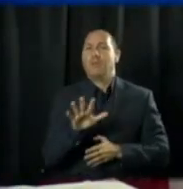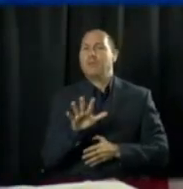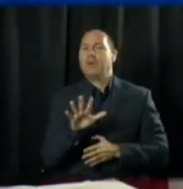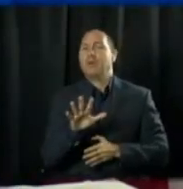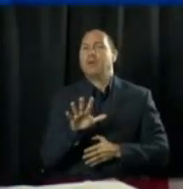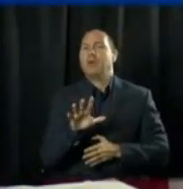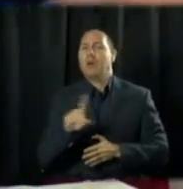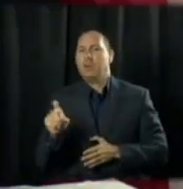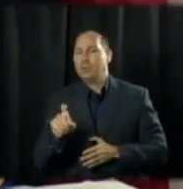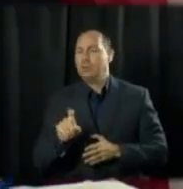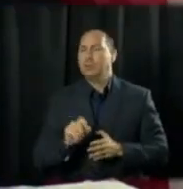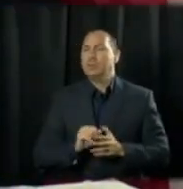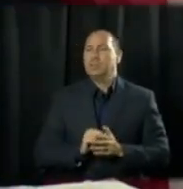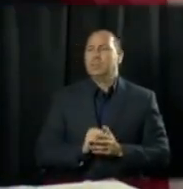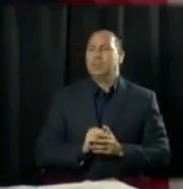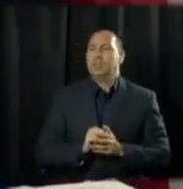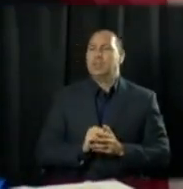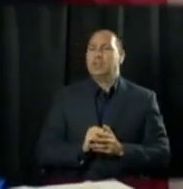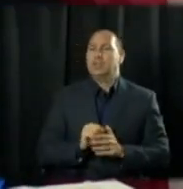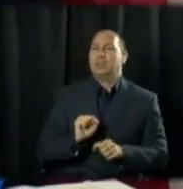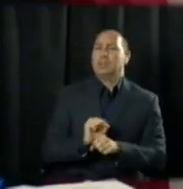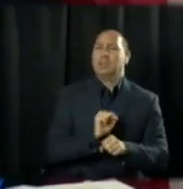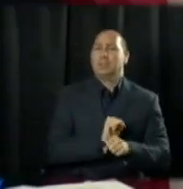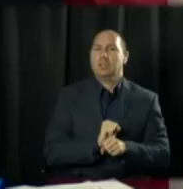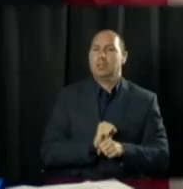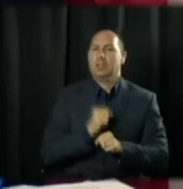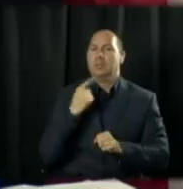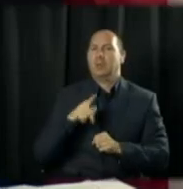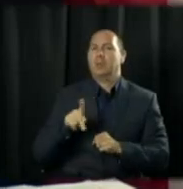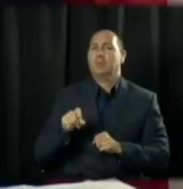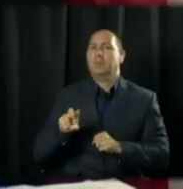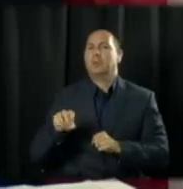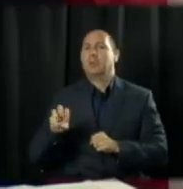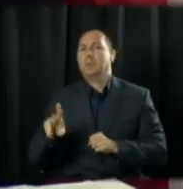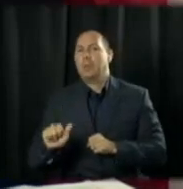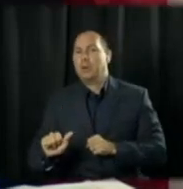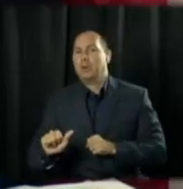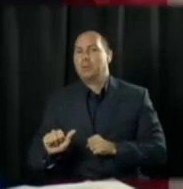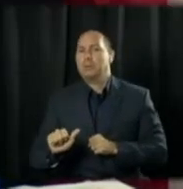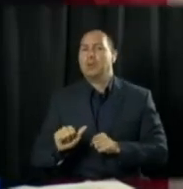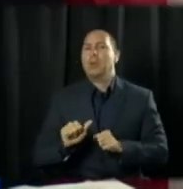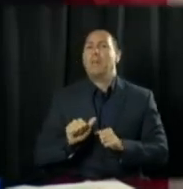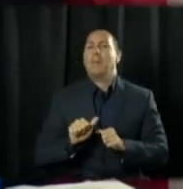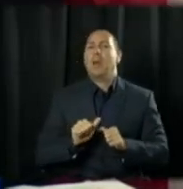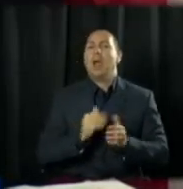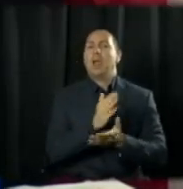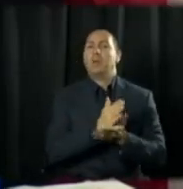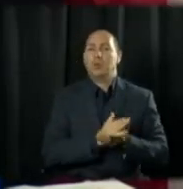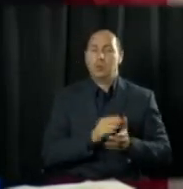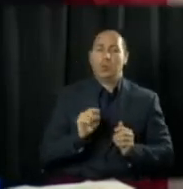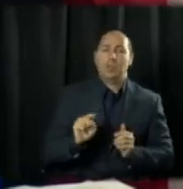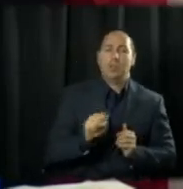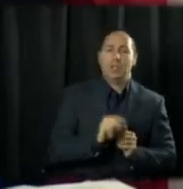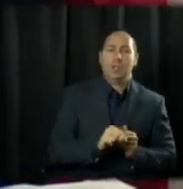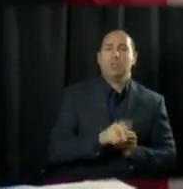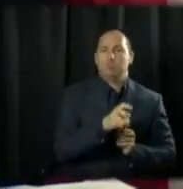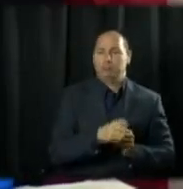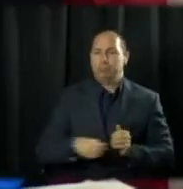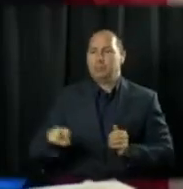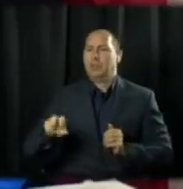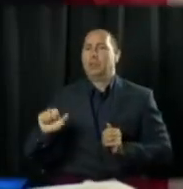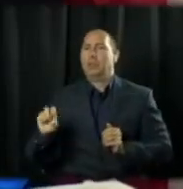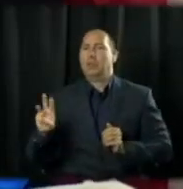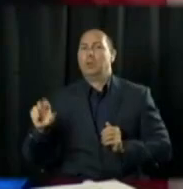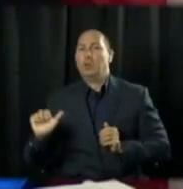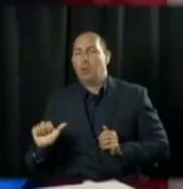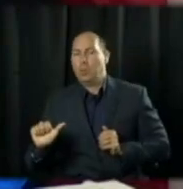4.400 empleados en la parte de distribución de energía eléctrica. Una porción de ellos son parte de LUMAS. No sabemos cuáles son los